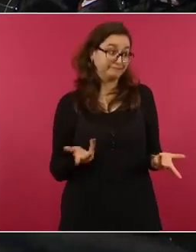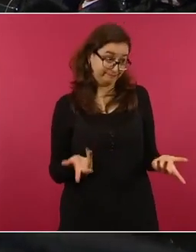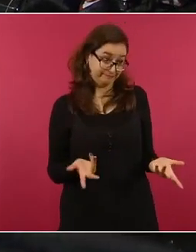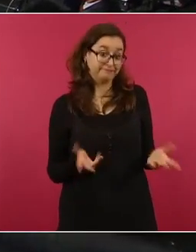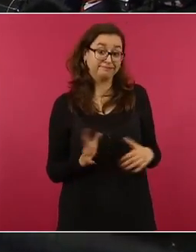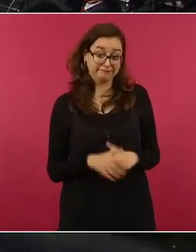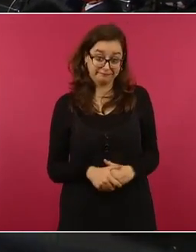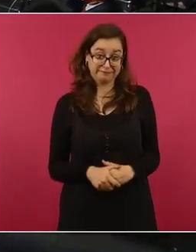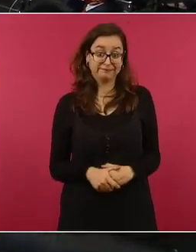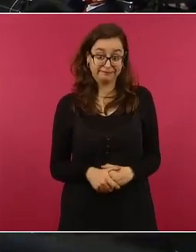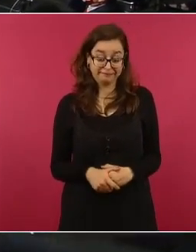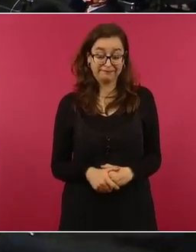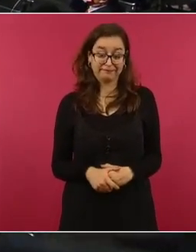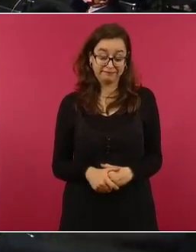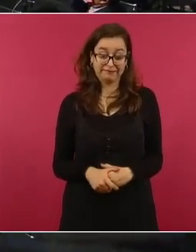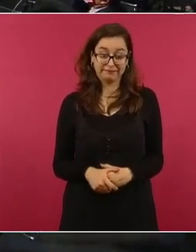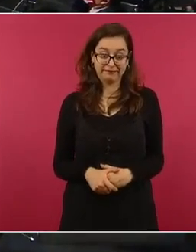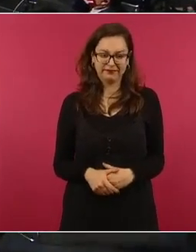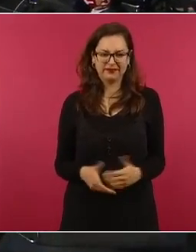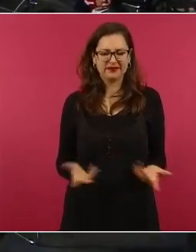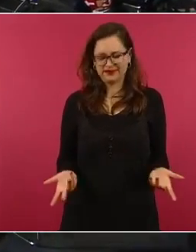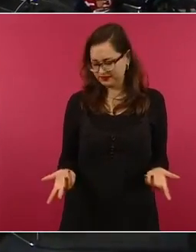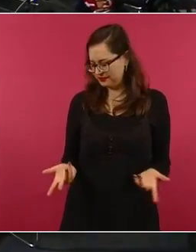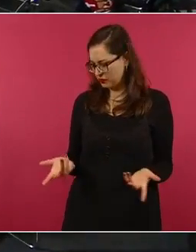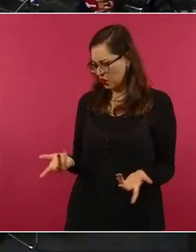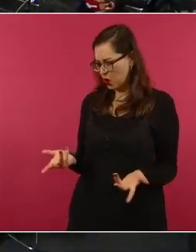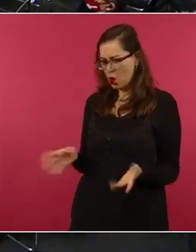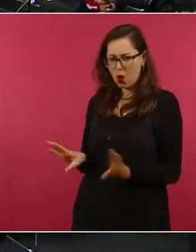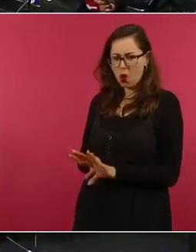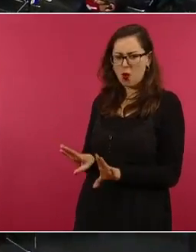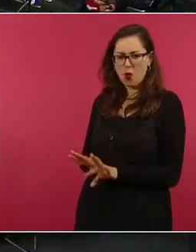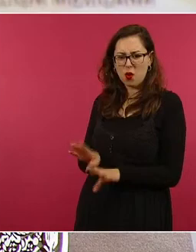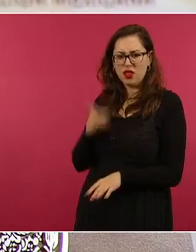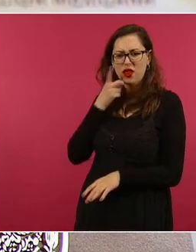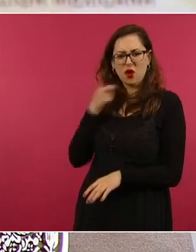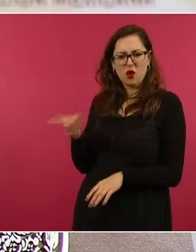estamos creando un estado, ¿cómo es que puso el intelectual?